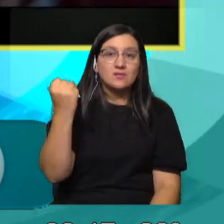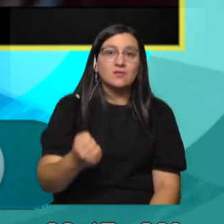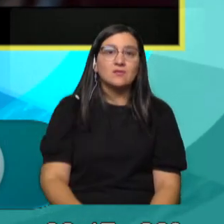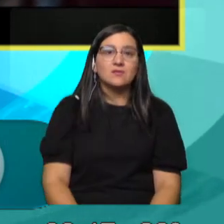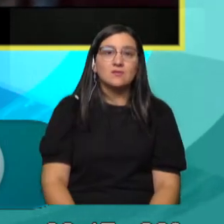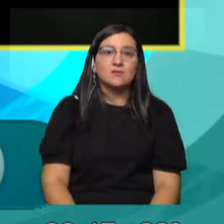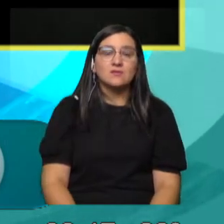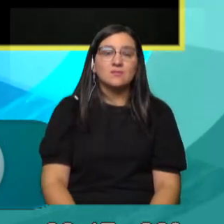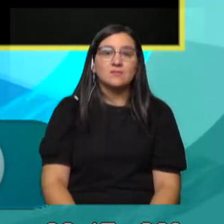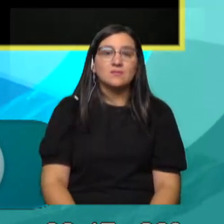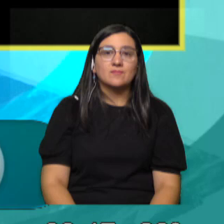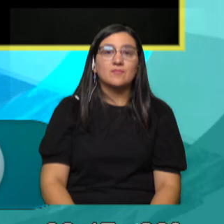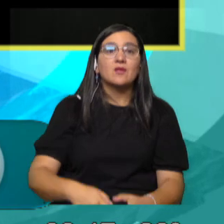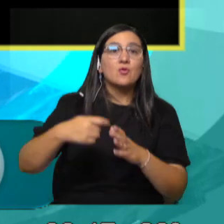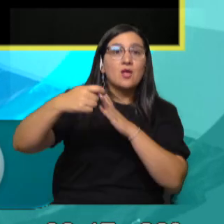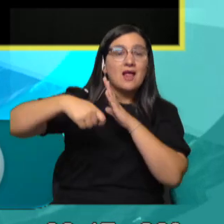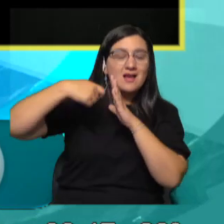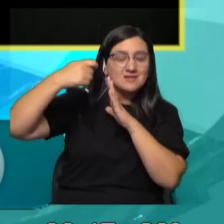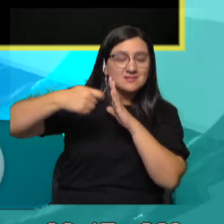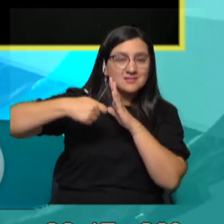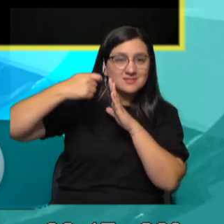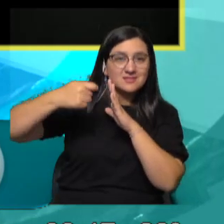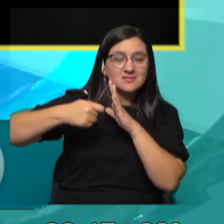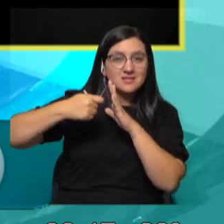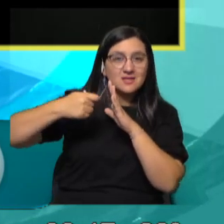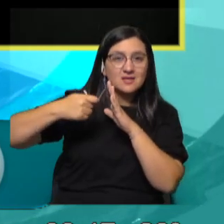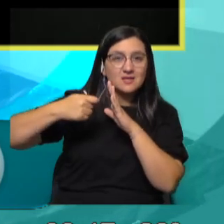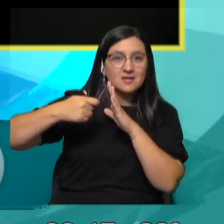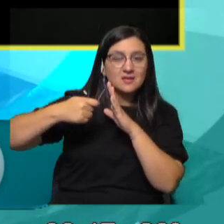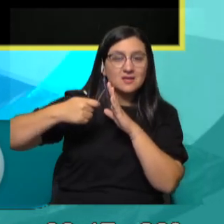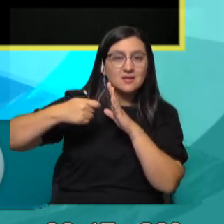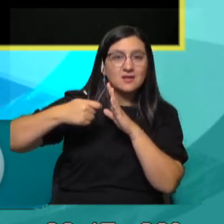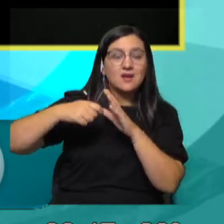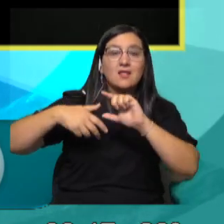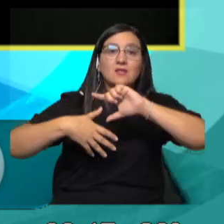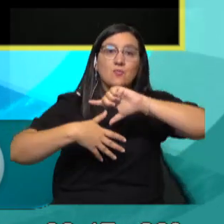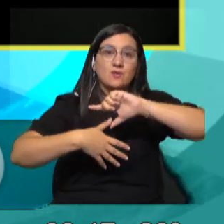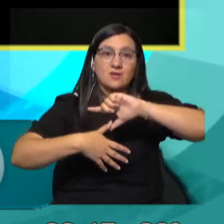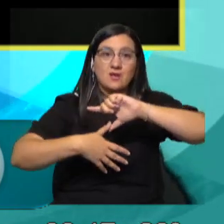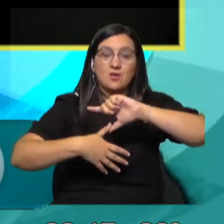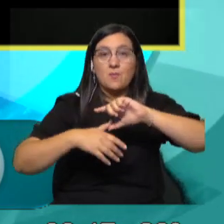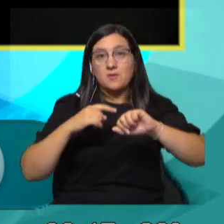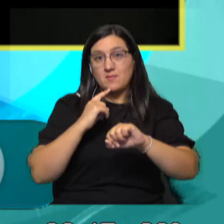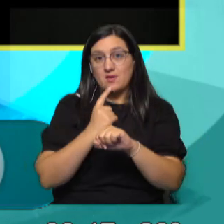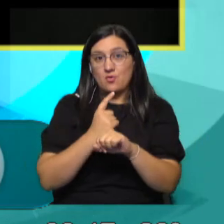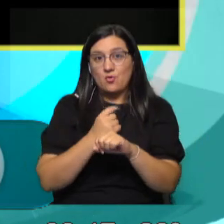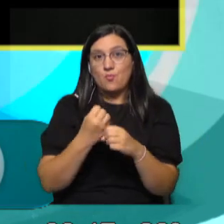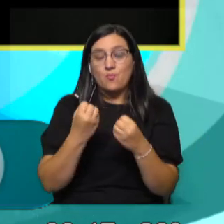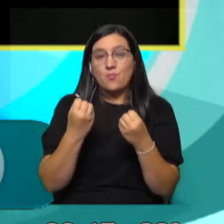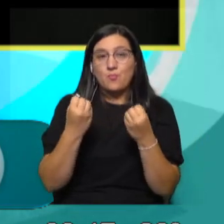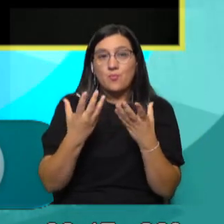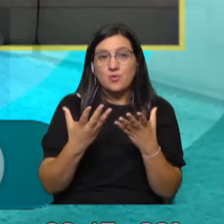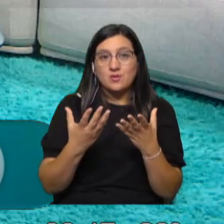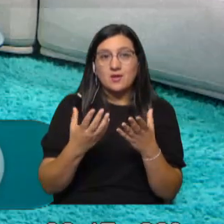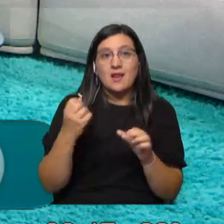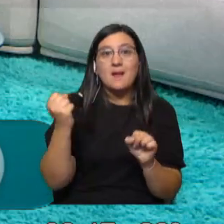abre, mercado? Le abre al cine, le abre básicamente al cine latinoamericano, primero que todo, porque puso